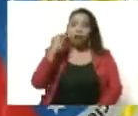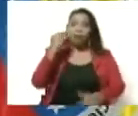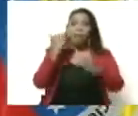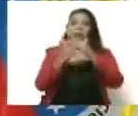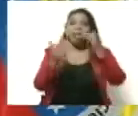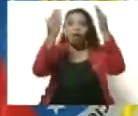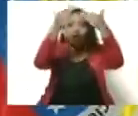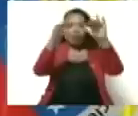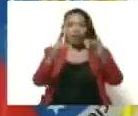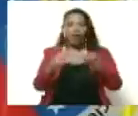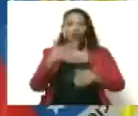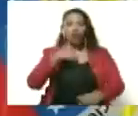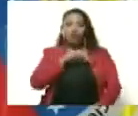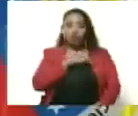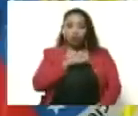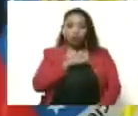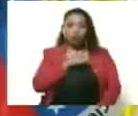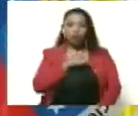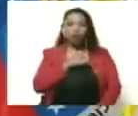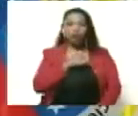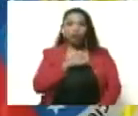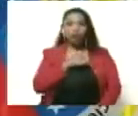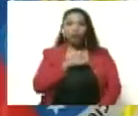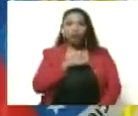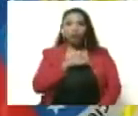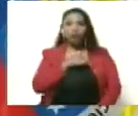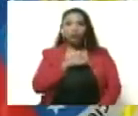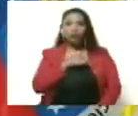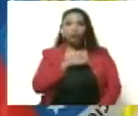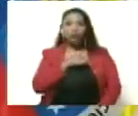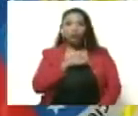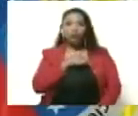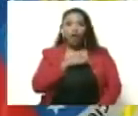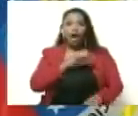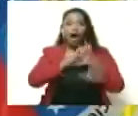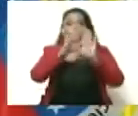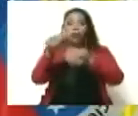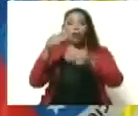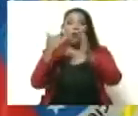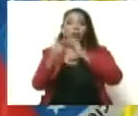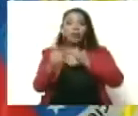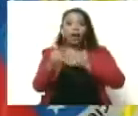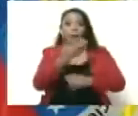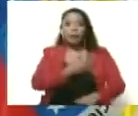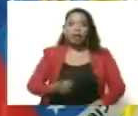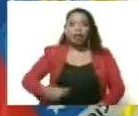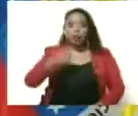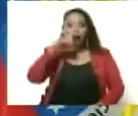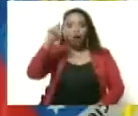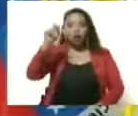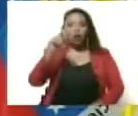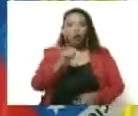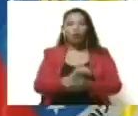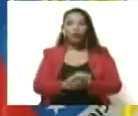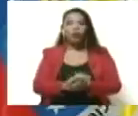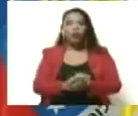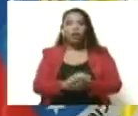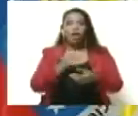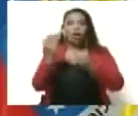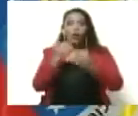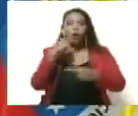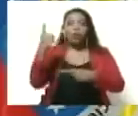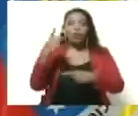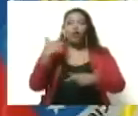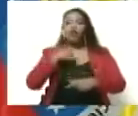mensaje, nosotros nos aliamos al mensaje de nuestro presidente. Bueno, y la invitación es como él dice, pues,